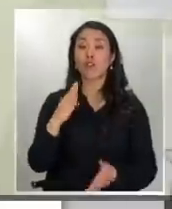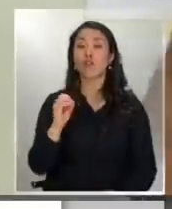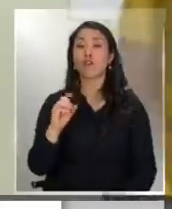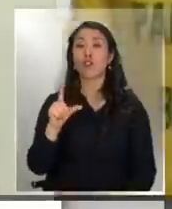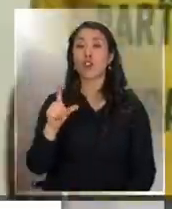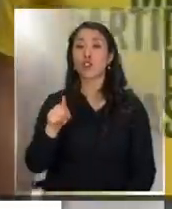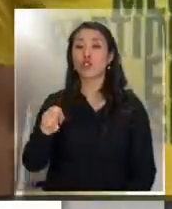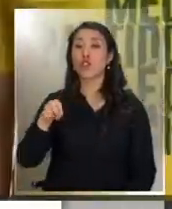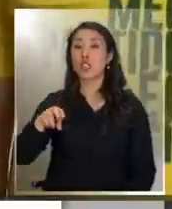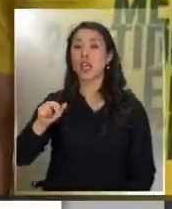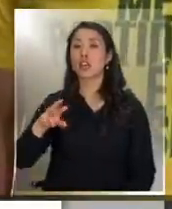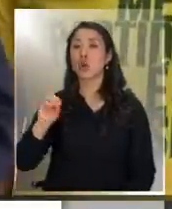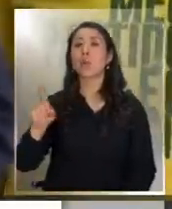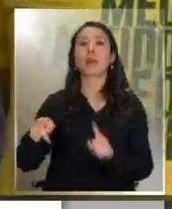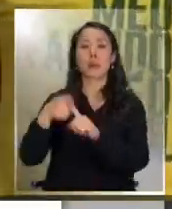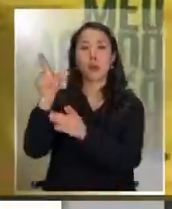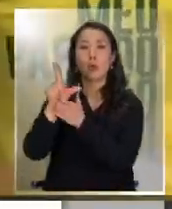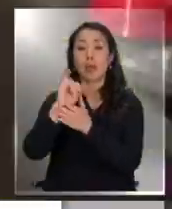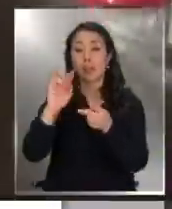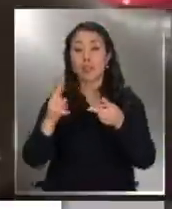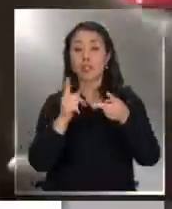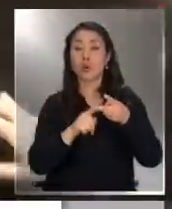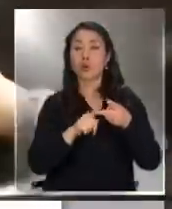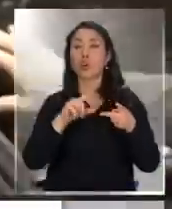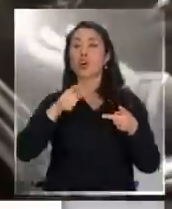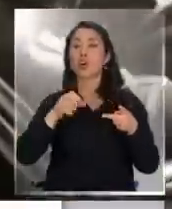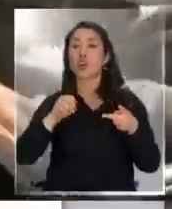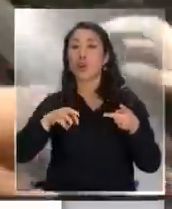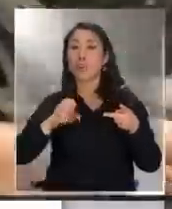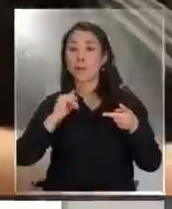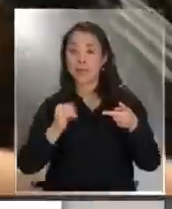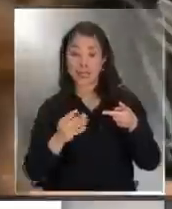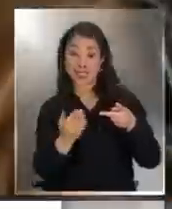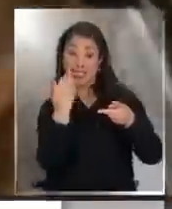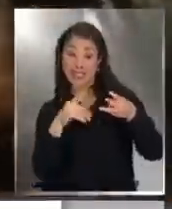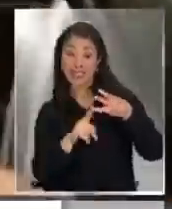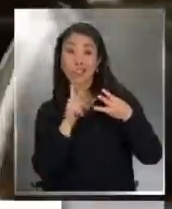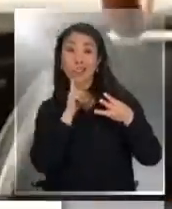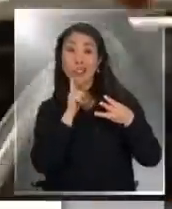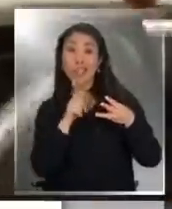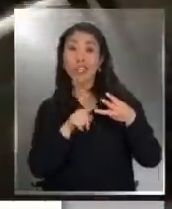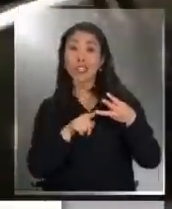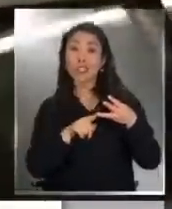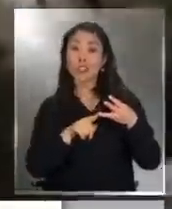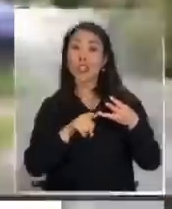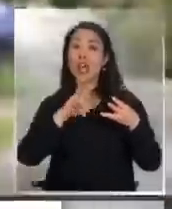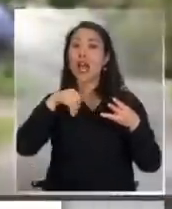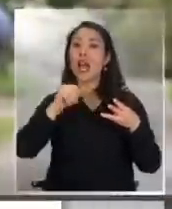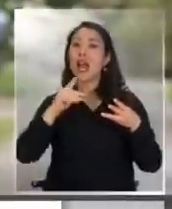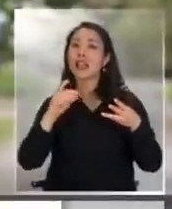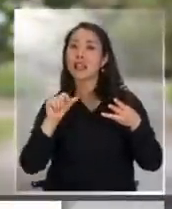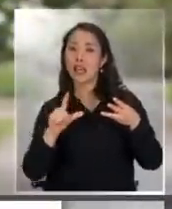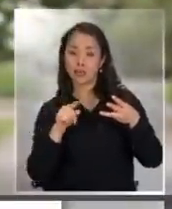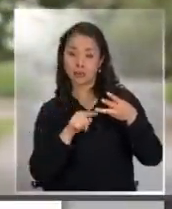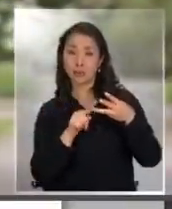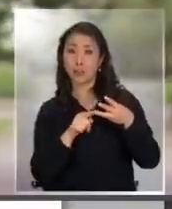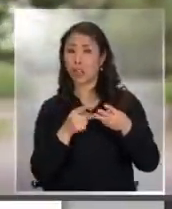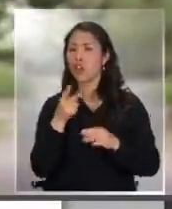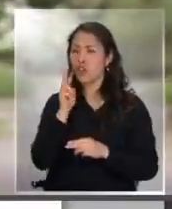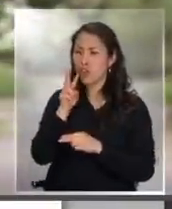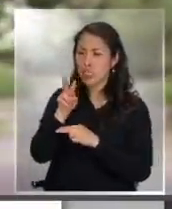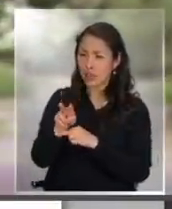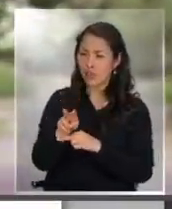con el primer lugar, seguido de Ciro Gómez y recién en el tercer puesto el petista Fernando Haddad. Lo que se ve es una